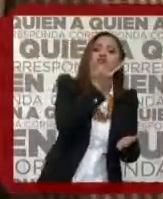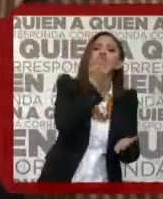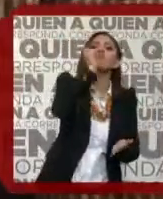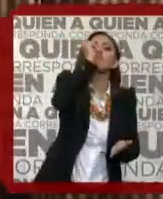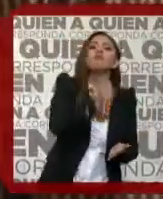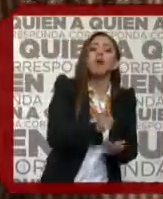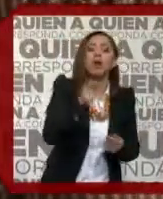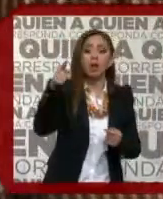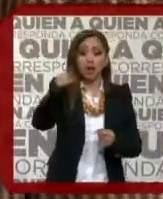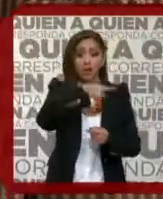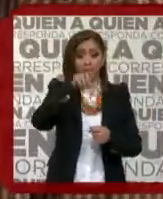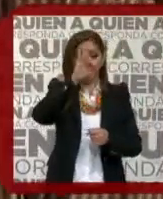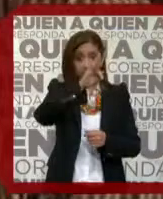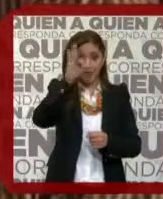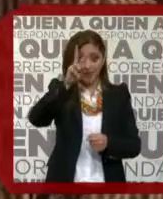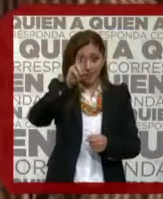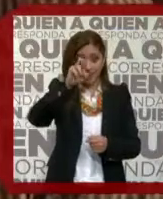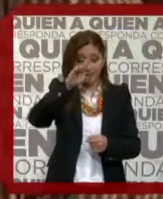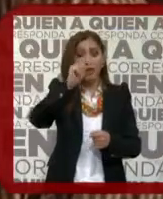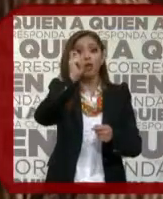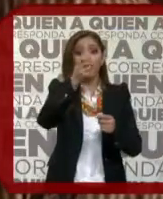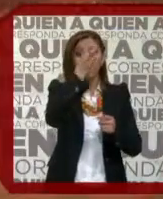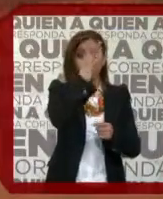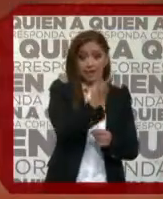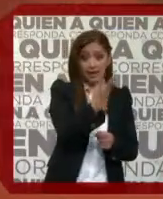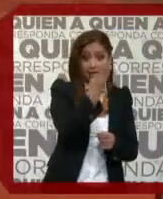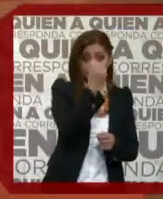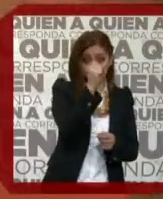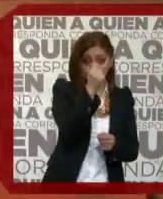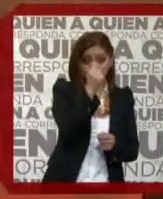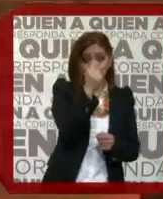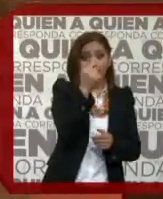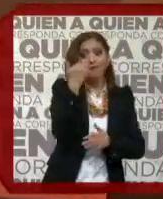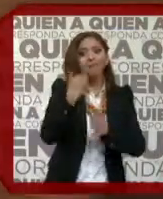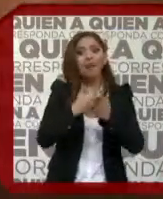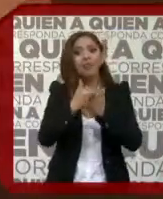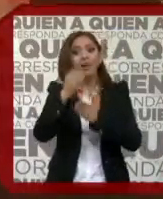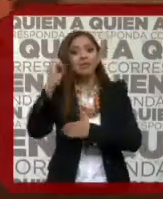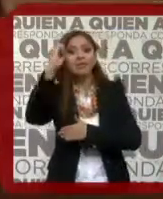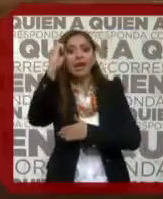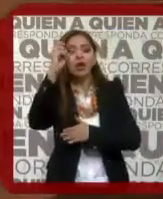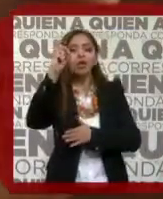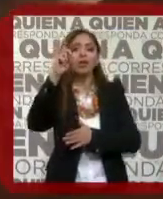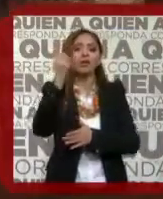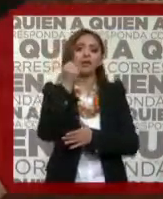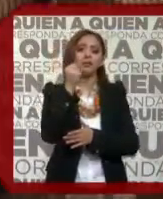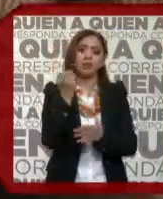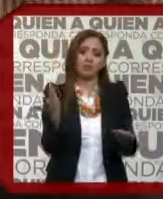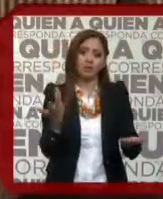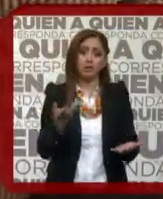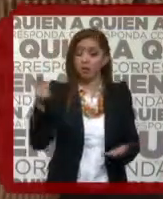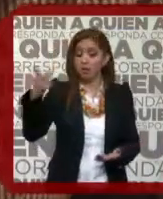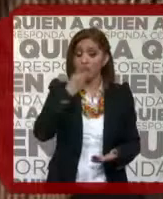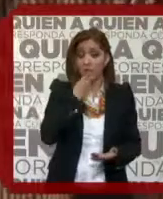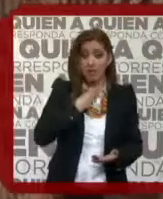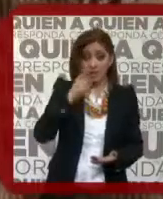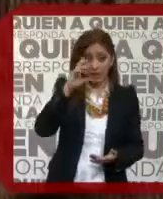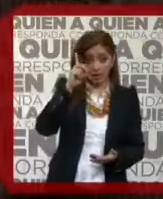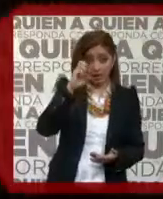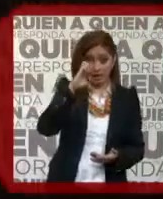de vencimiento aparecía como 3 de septiembre y no como 30. El del PIREC me dice, de aquí no sacas tu coche si no me